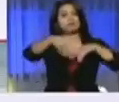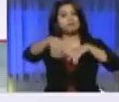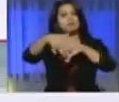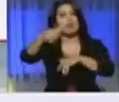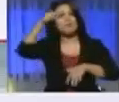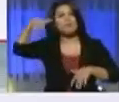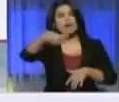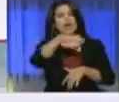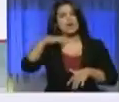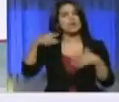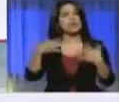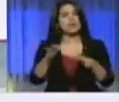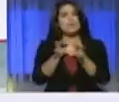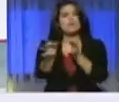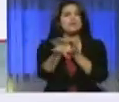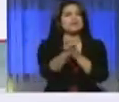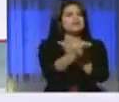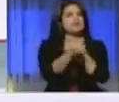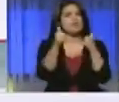último rincón.